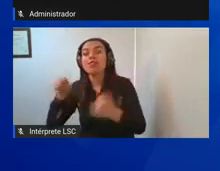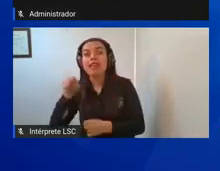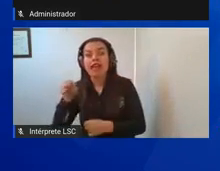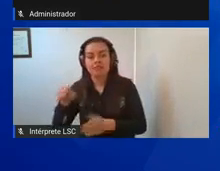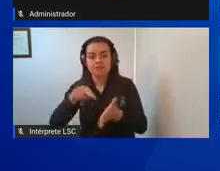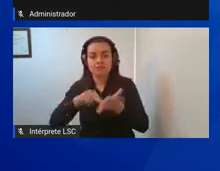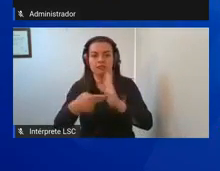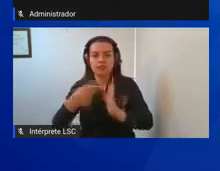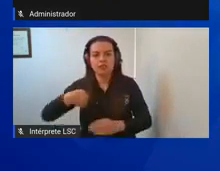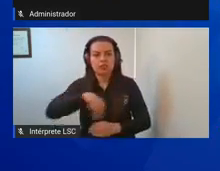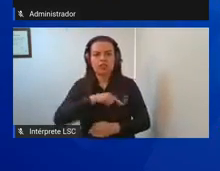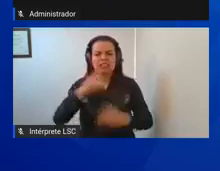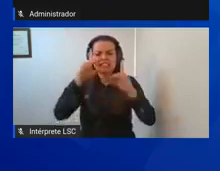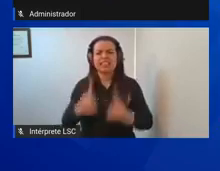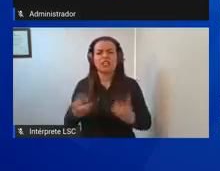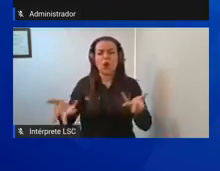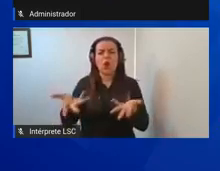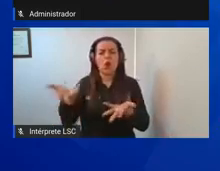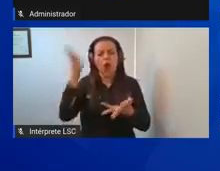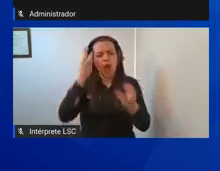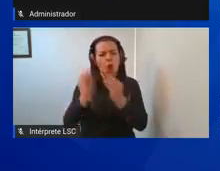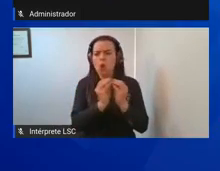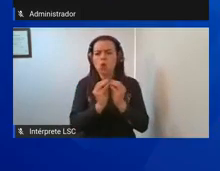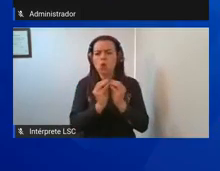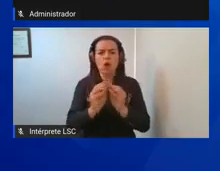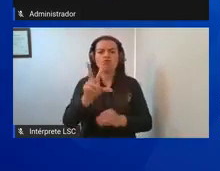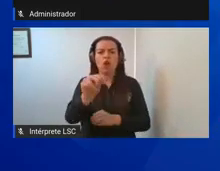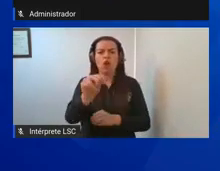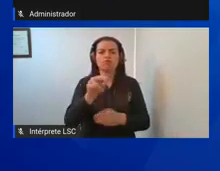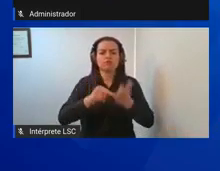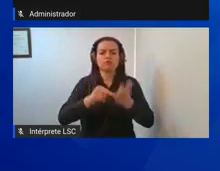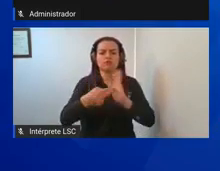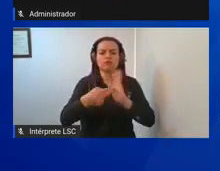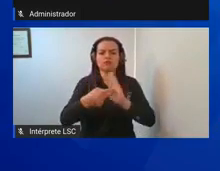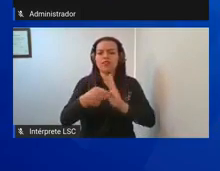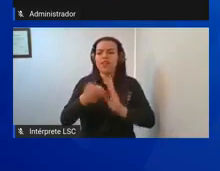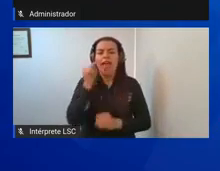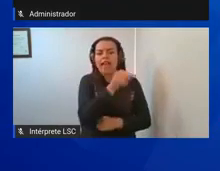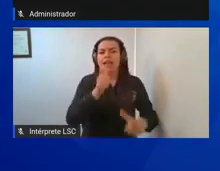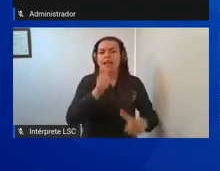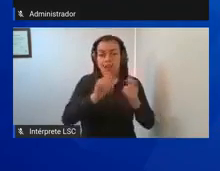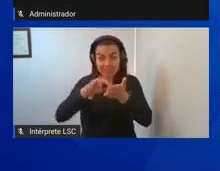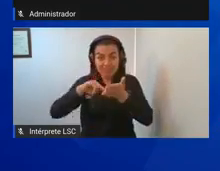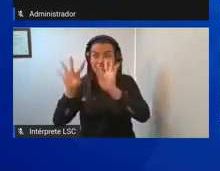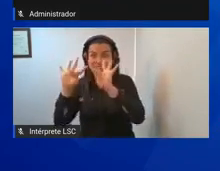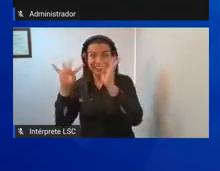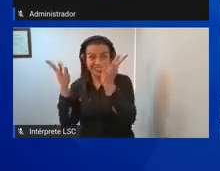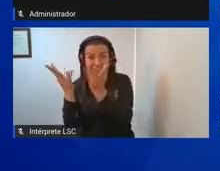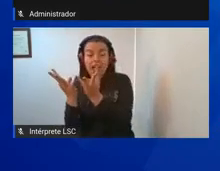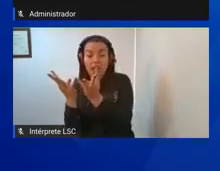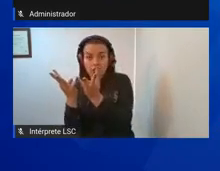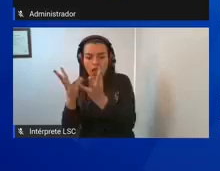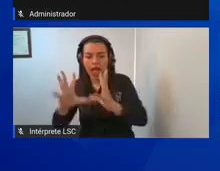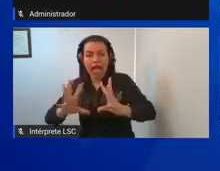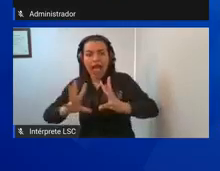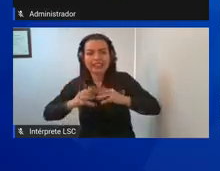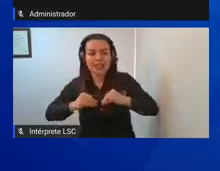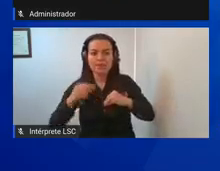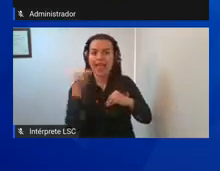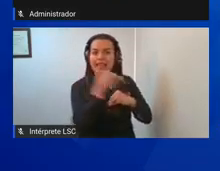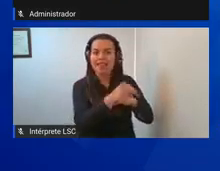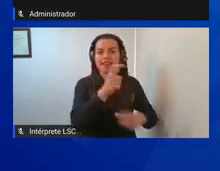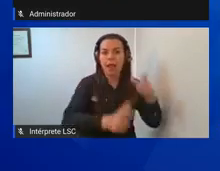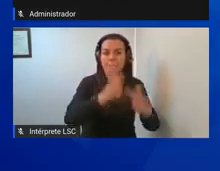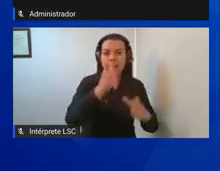conciliación y acoger el texto de Cámara, que quiere decir que el Senado acoge sin ninguna duda y sin ningún cambio el texto de Cámara. Entonces no